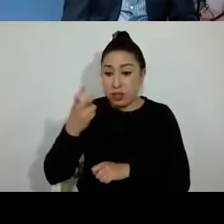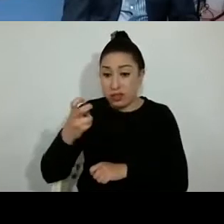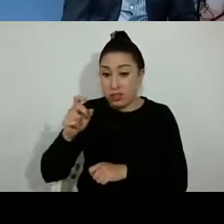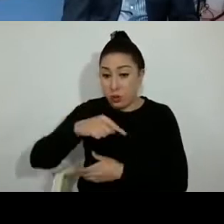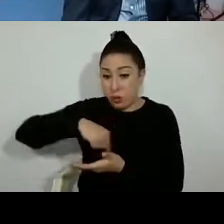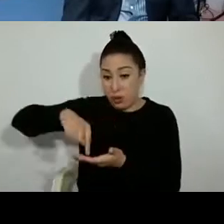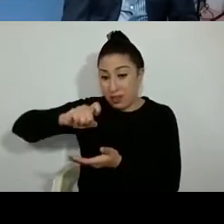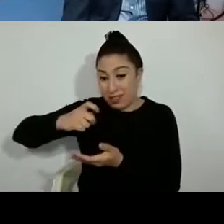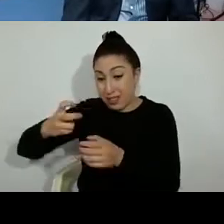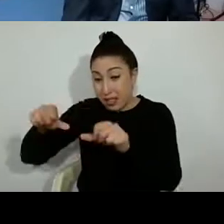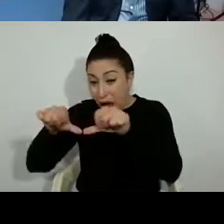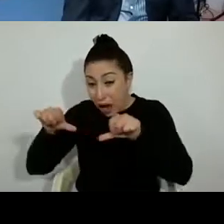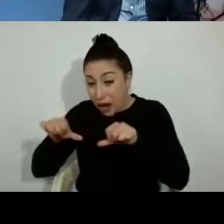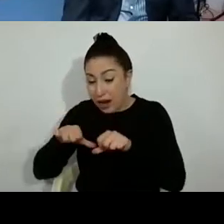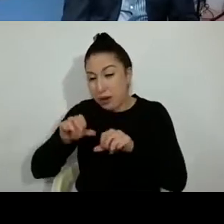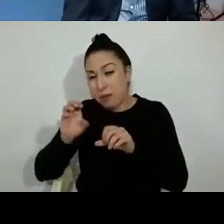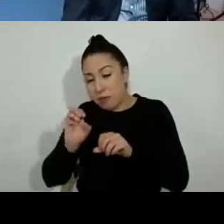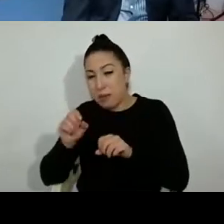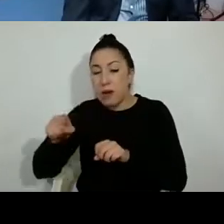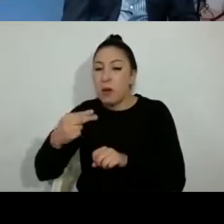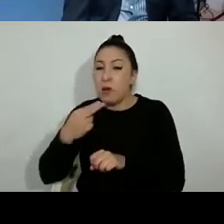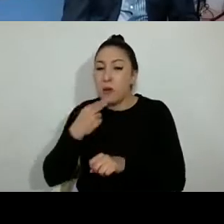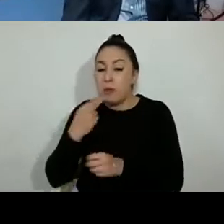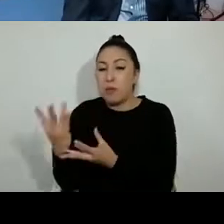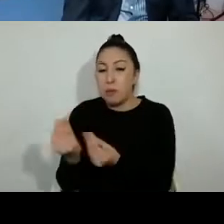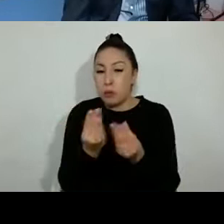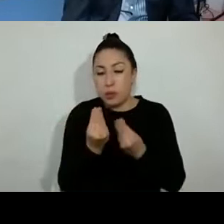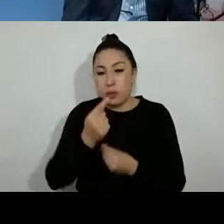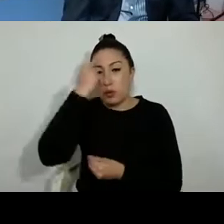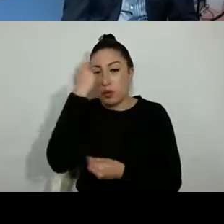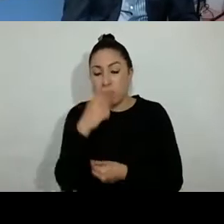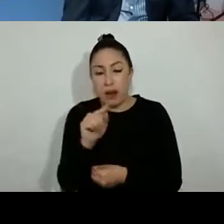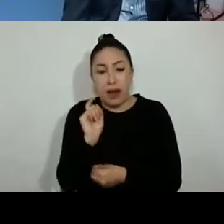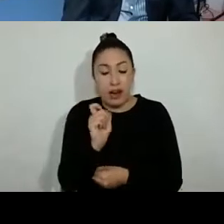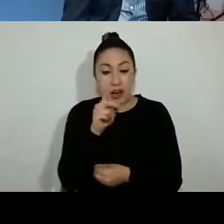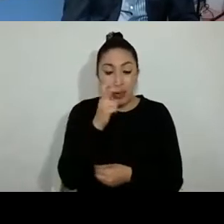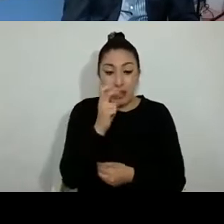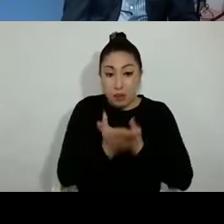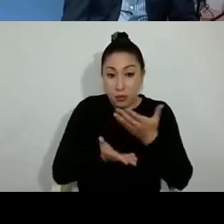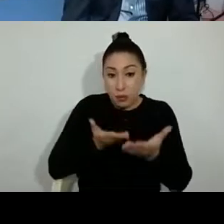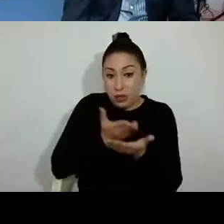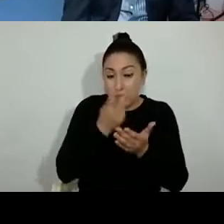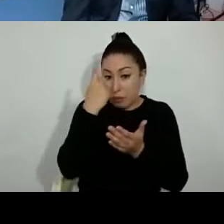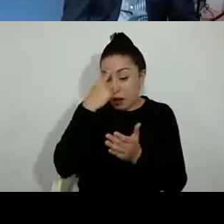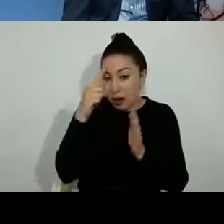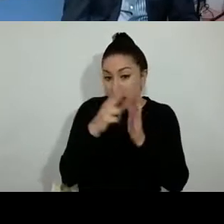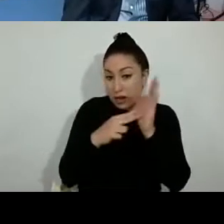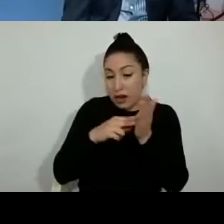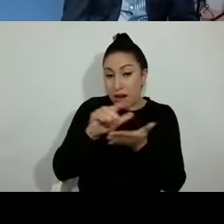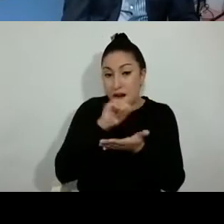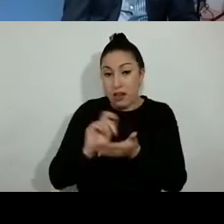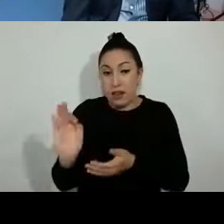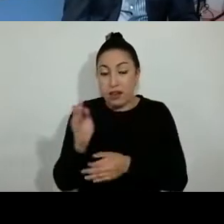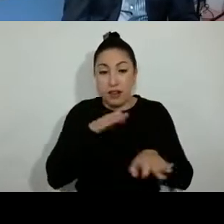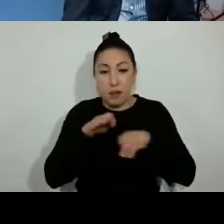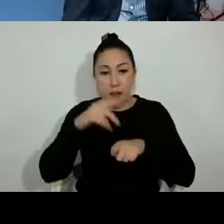permitido, digamos, presionar para que esta reforma laboral, que es de largo